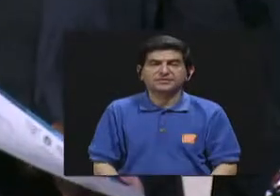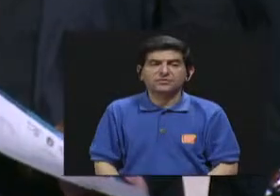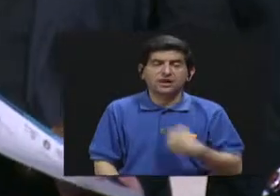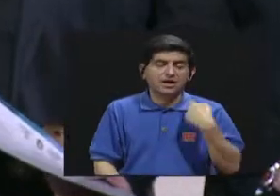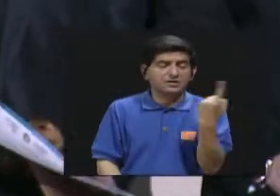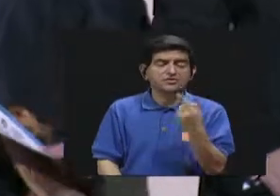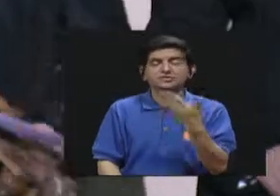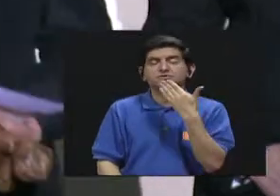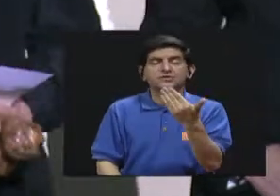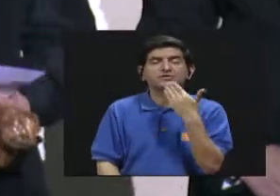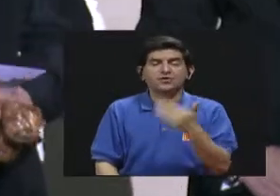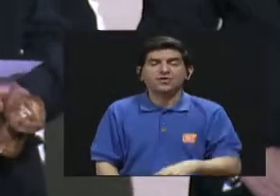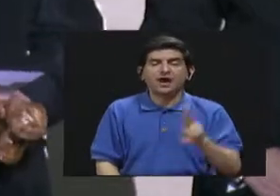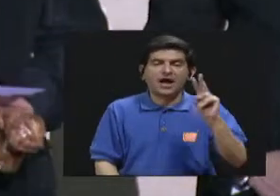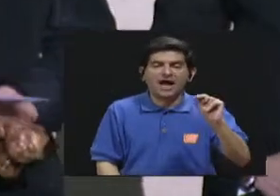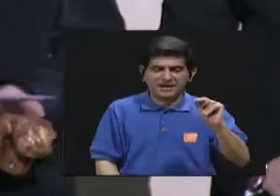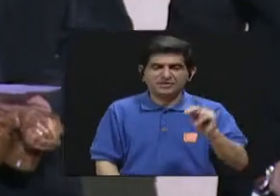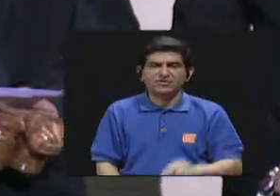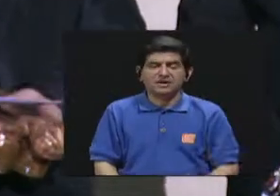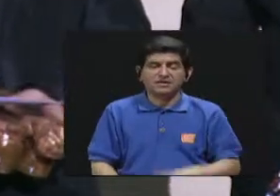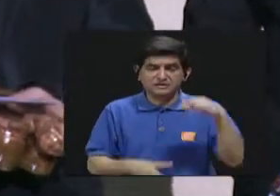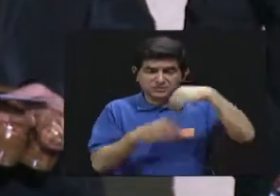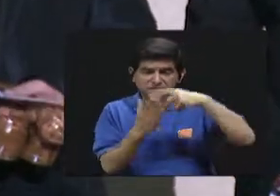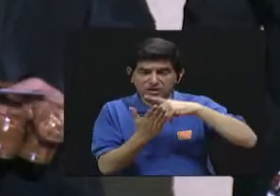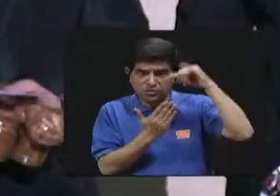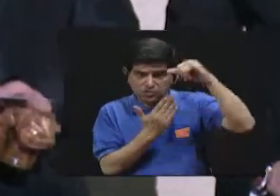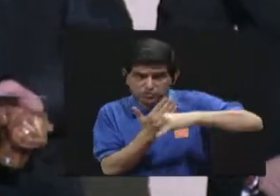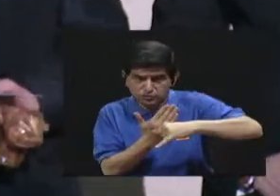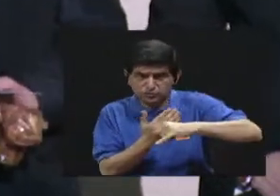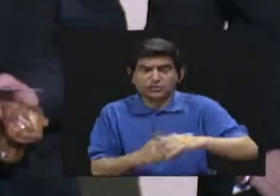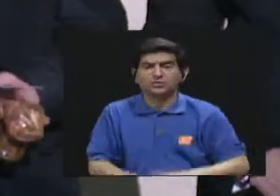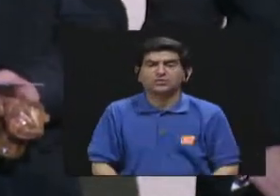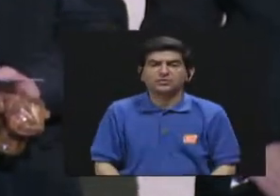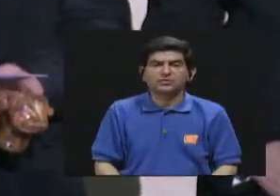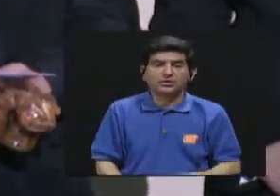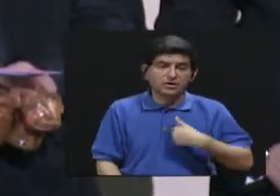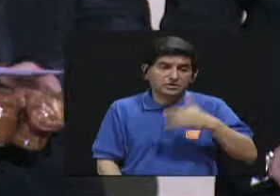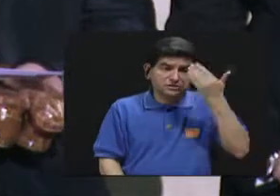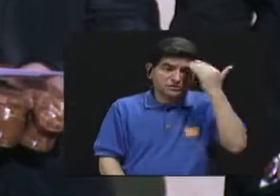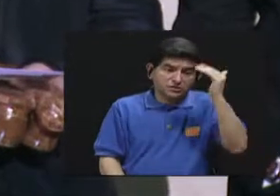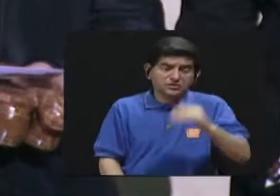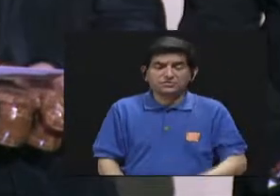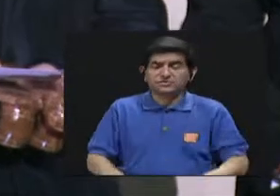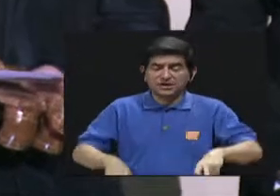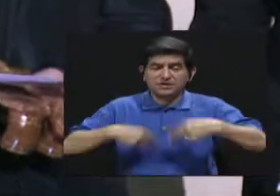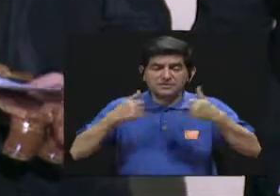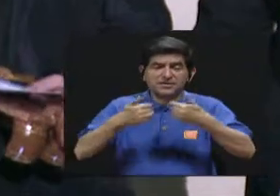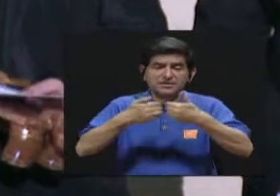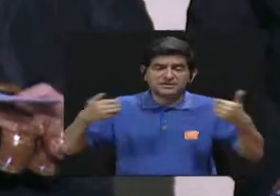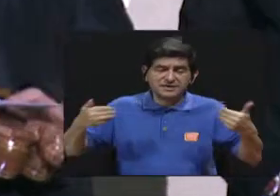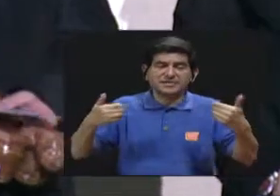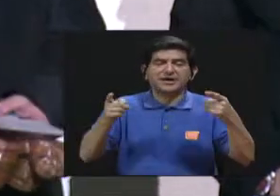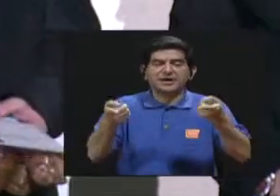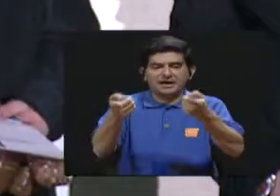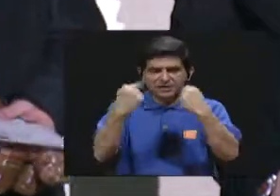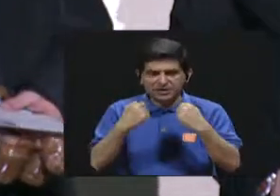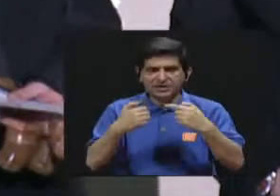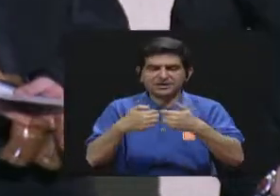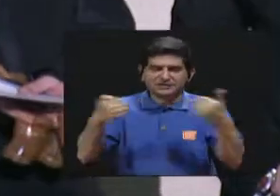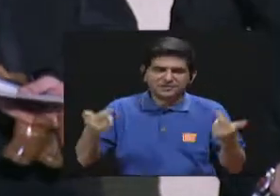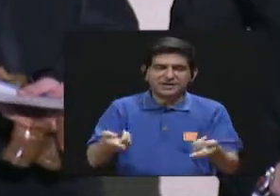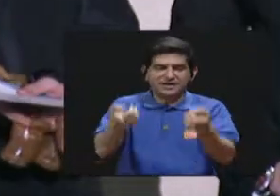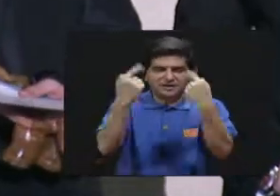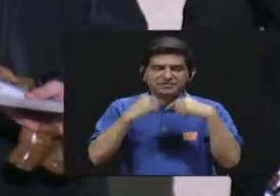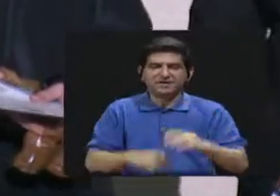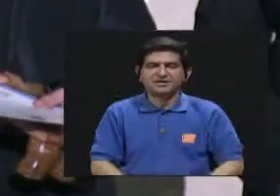quiero agradecer a Nicolás que me incluyó en el proyecto y que, no sé, que la vida nos sigue separando y uniendo, incluso así como donde